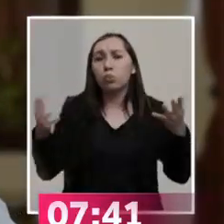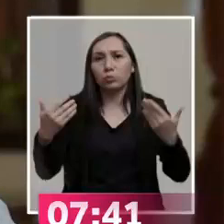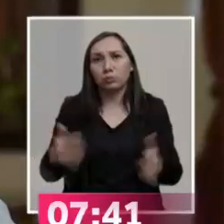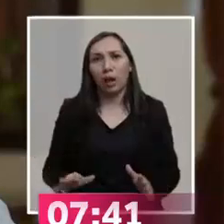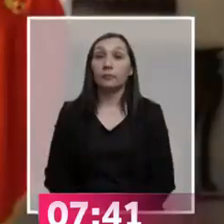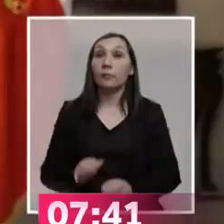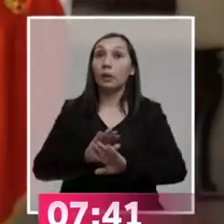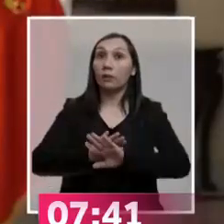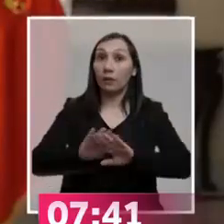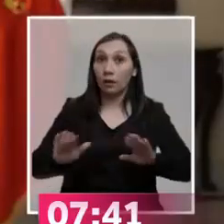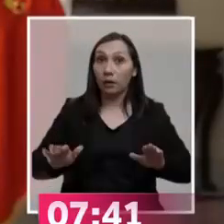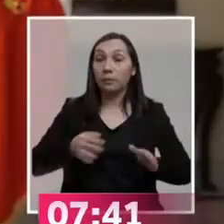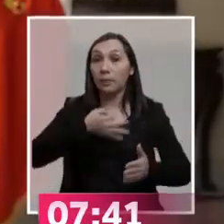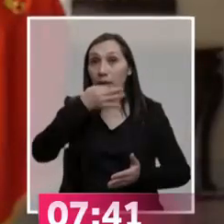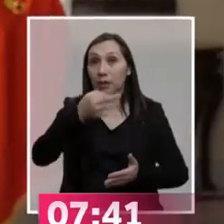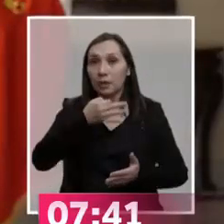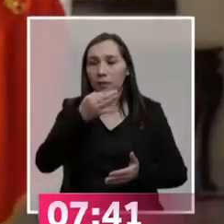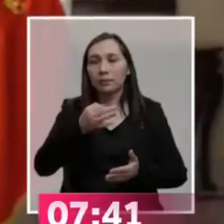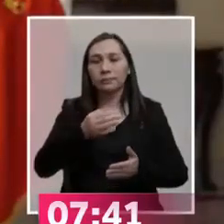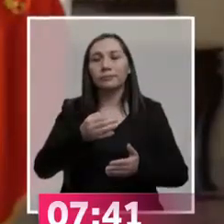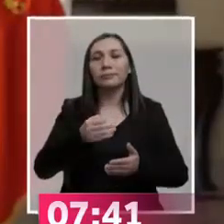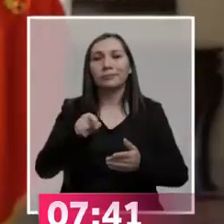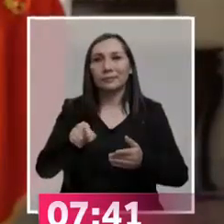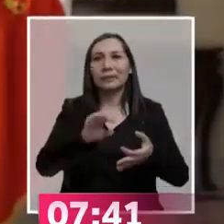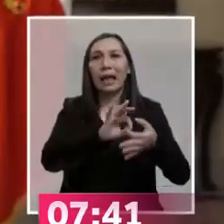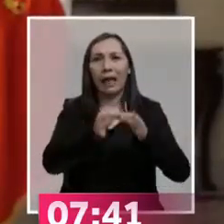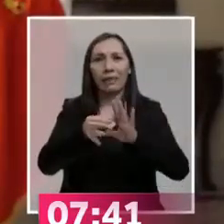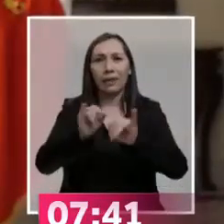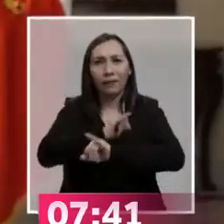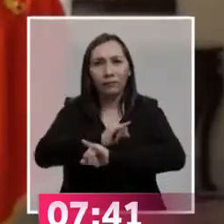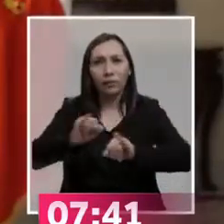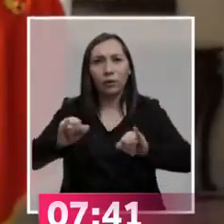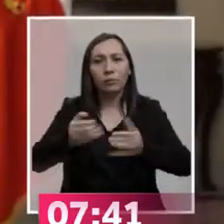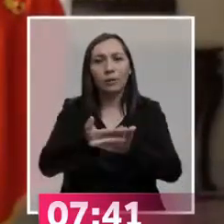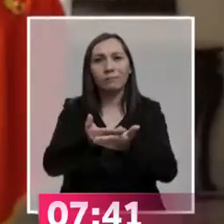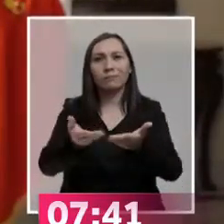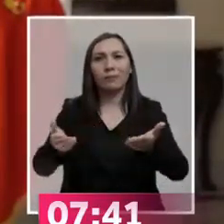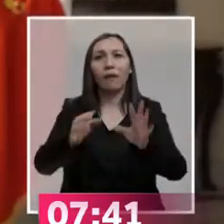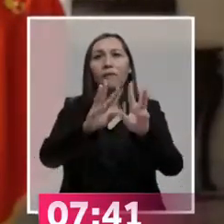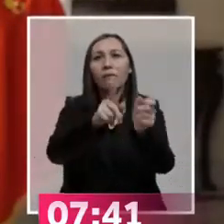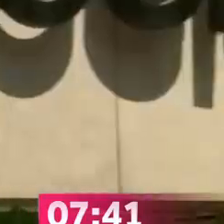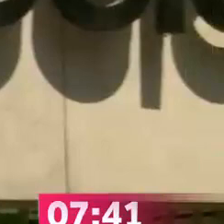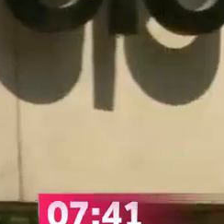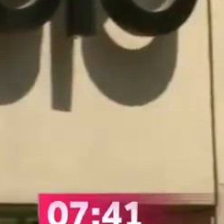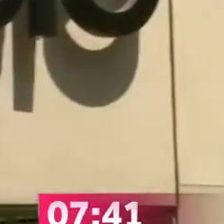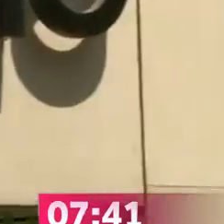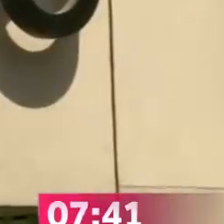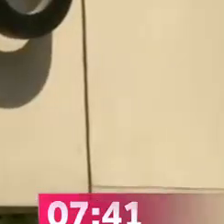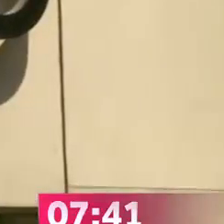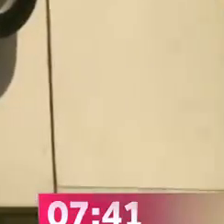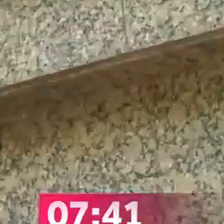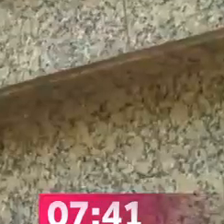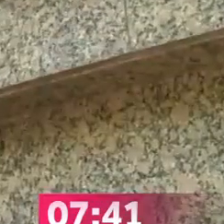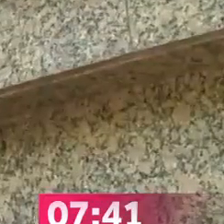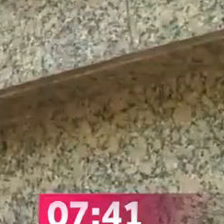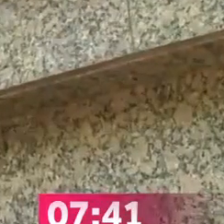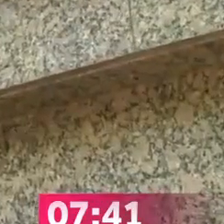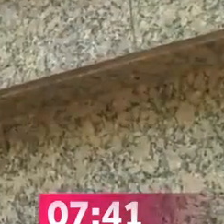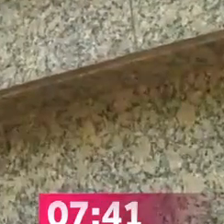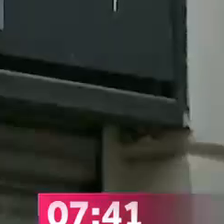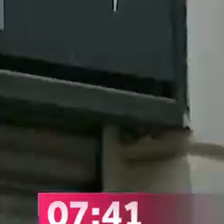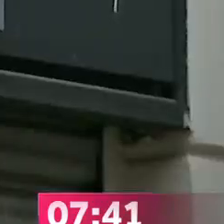Una propuesta que, dice el gobierno, permitiría elevar las pensiones incluso de los actuales jubilados. Mientras tanto,